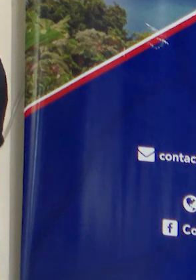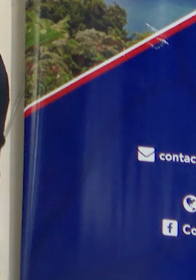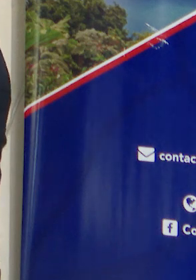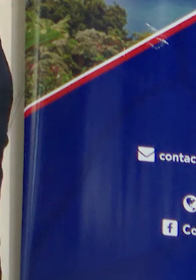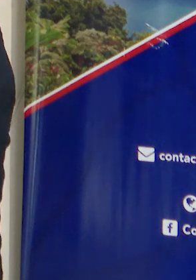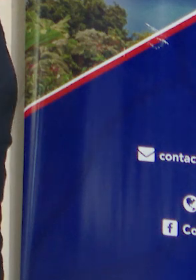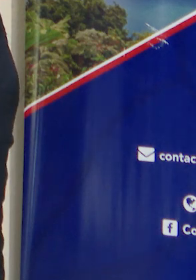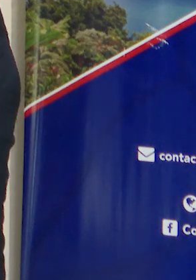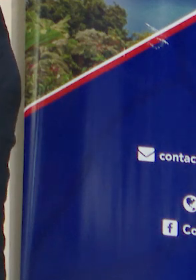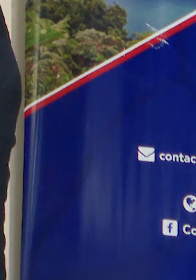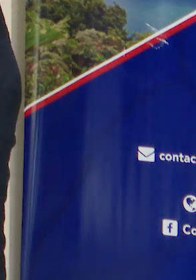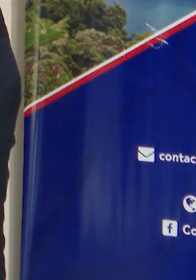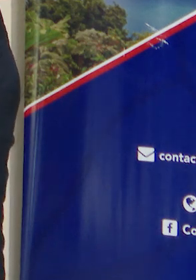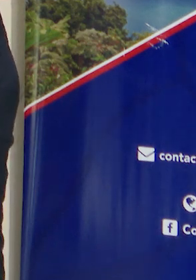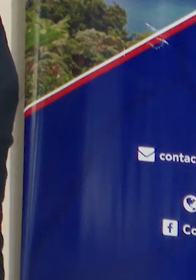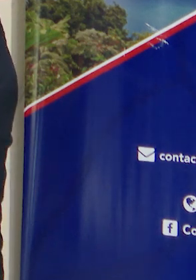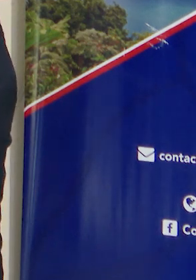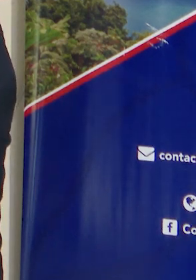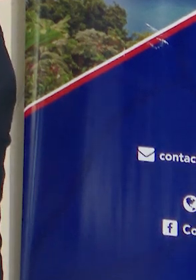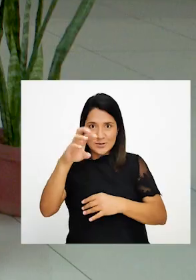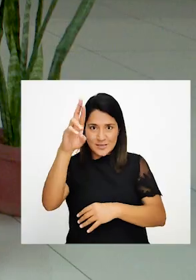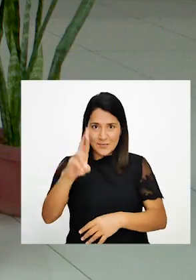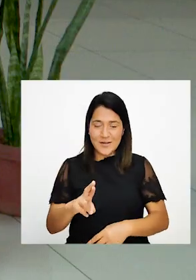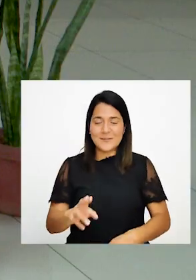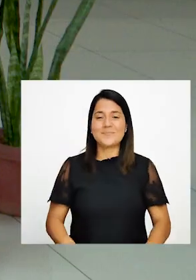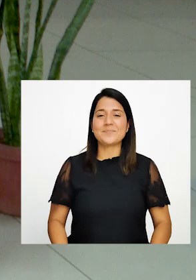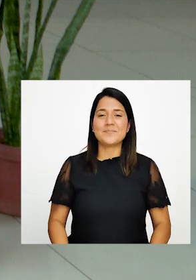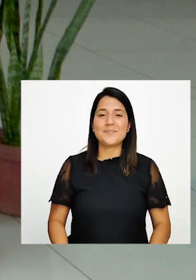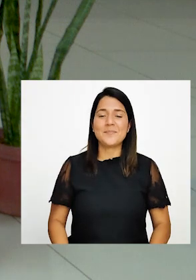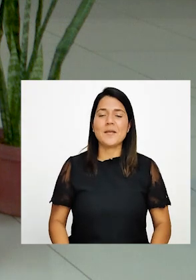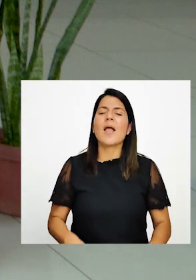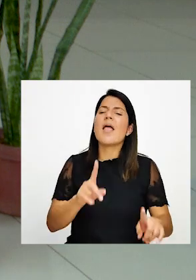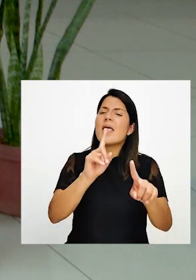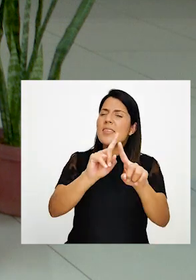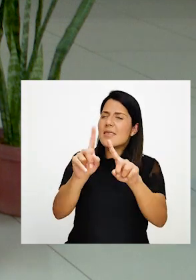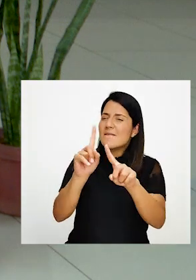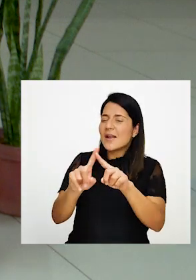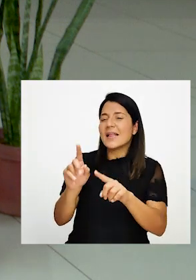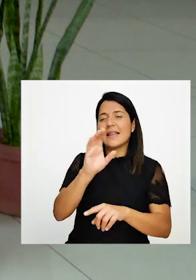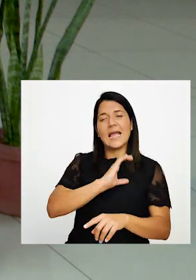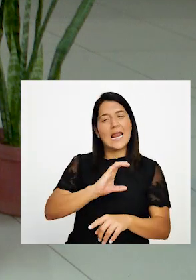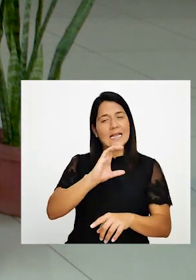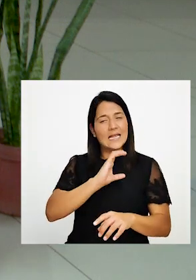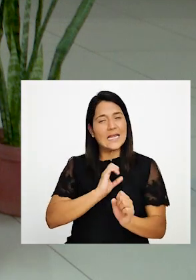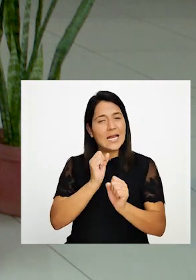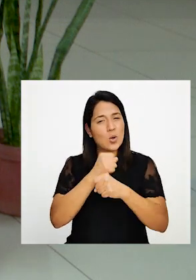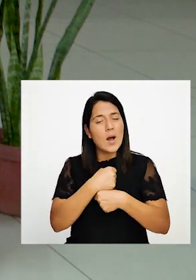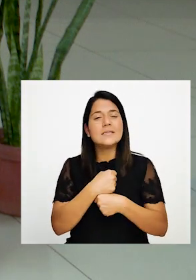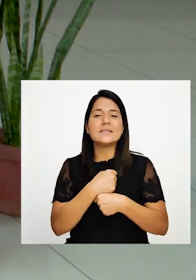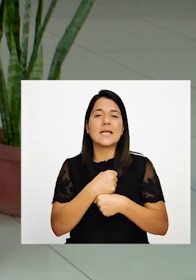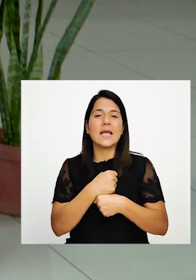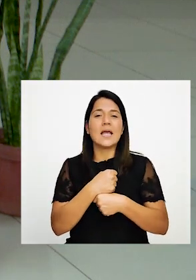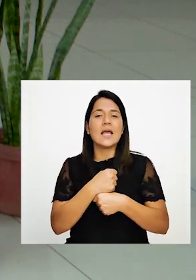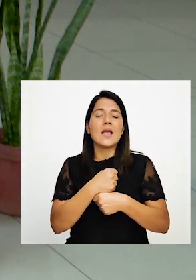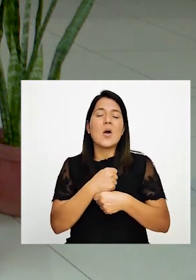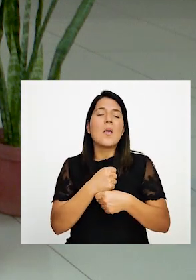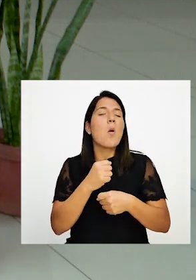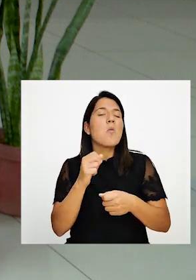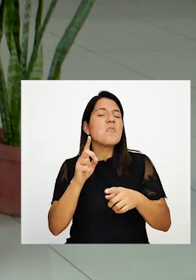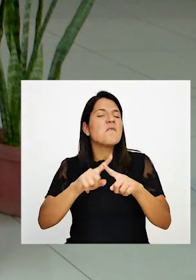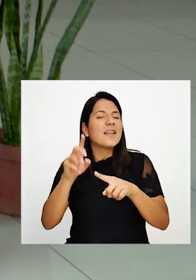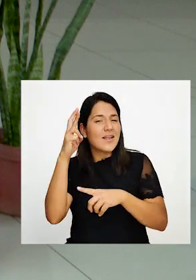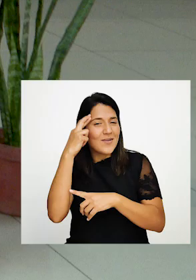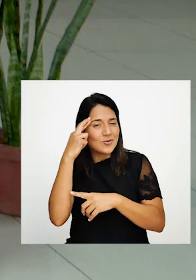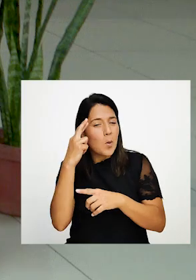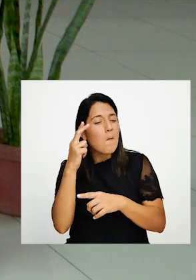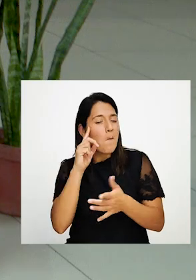nos visitaron aquí en Café Colipro. Hay muchas variables que a uno lo invitan a estudiar matemáticas, ¿verdad? Y